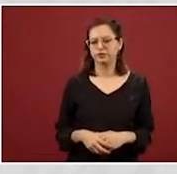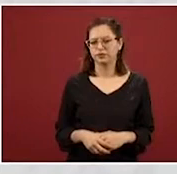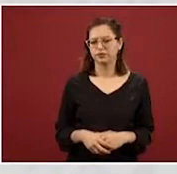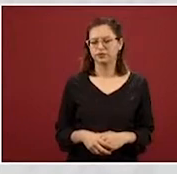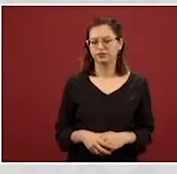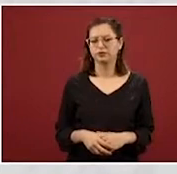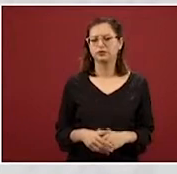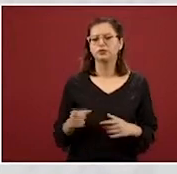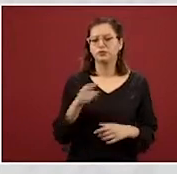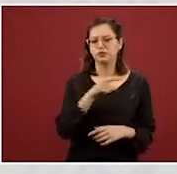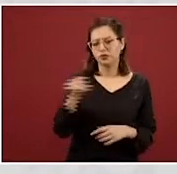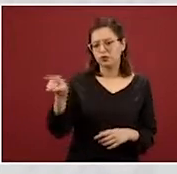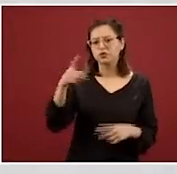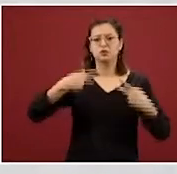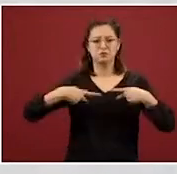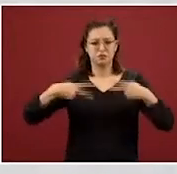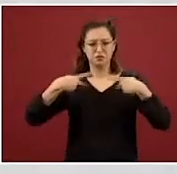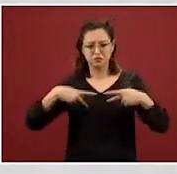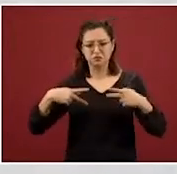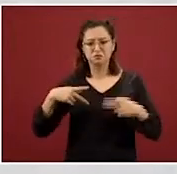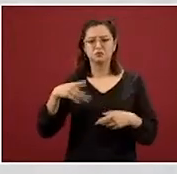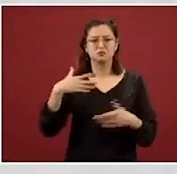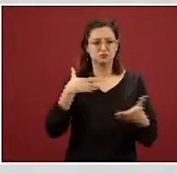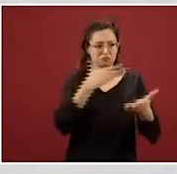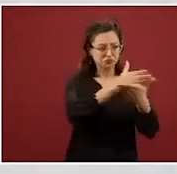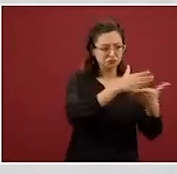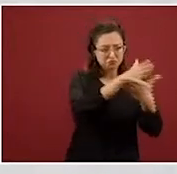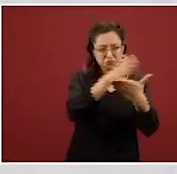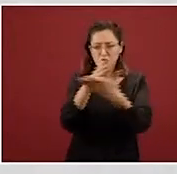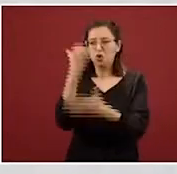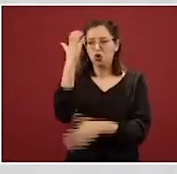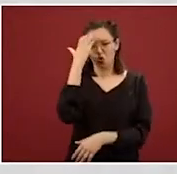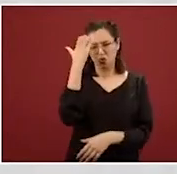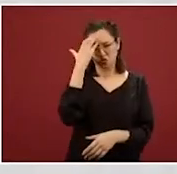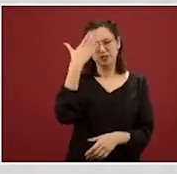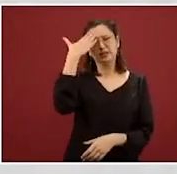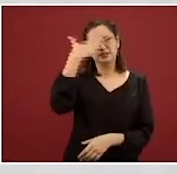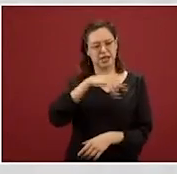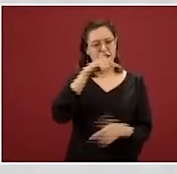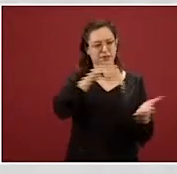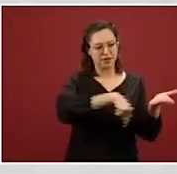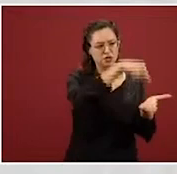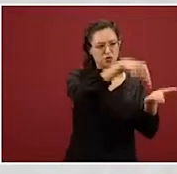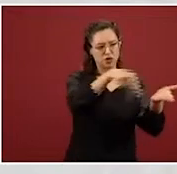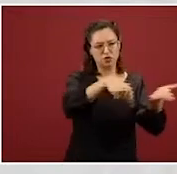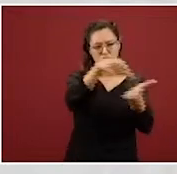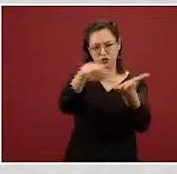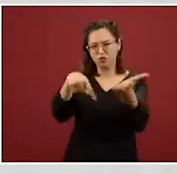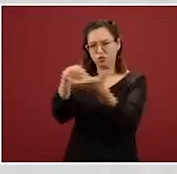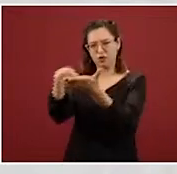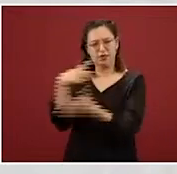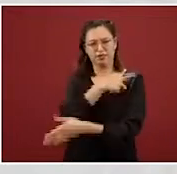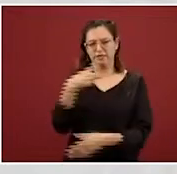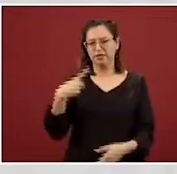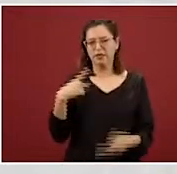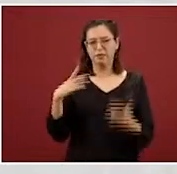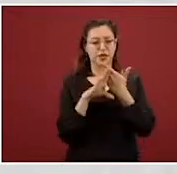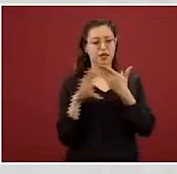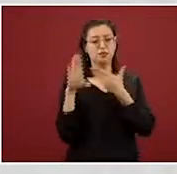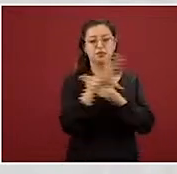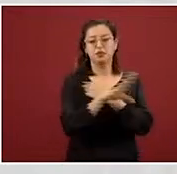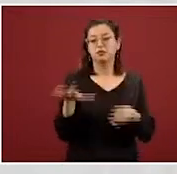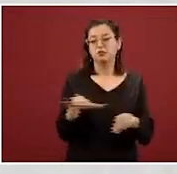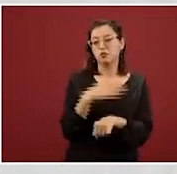Vicente Valtierra. Los consumidores en estas plazas ubican muy bien estas gasolineras para que las eviten, porque es un hecho que deberían